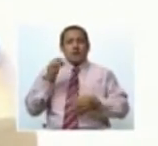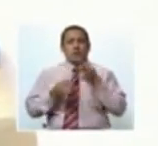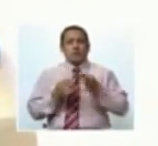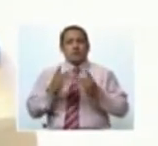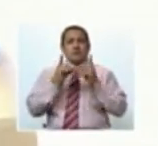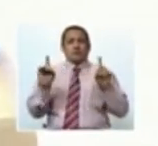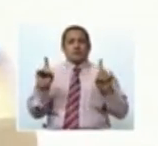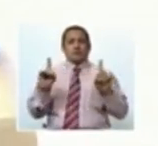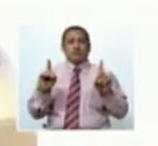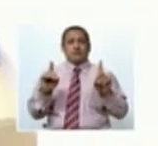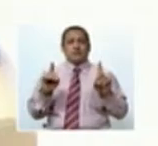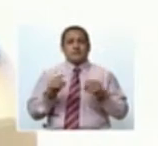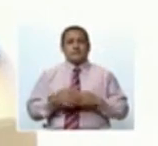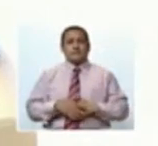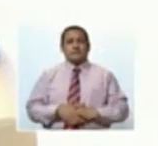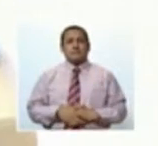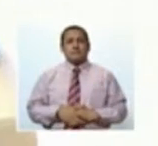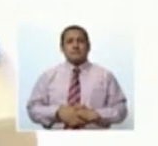demandante también del divorcio, ¿no?